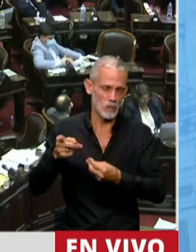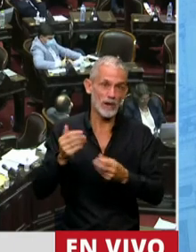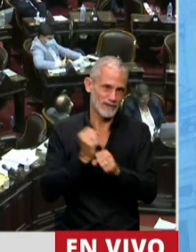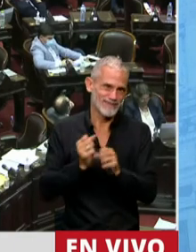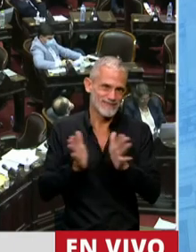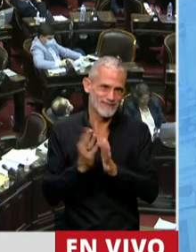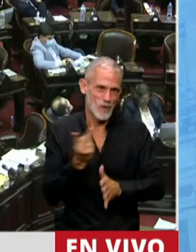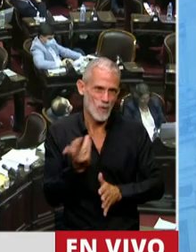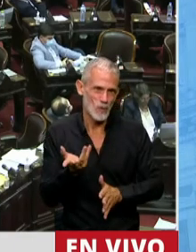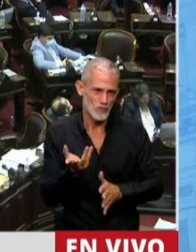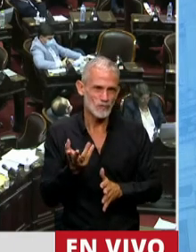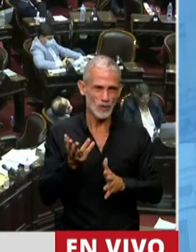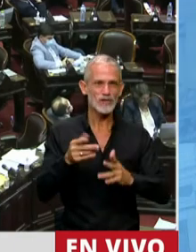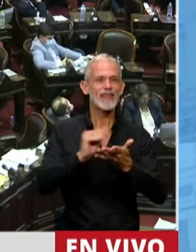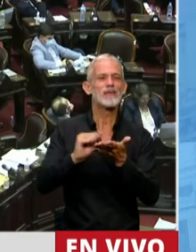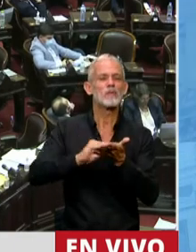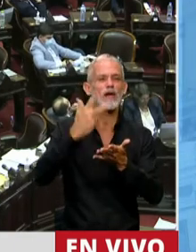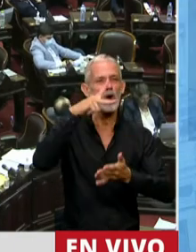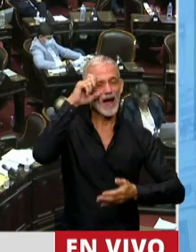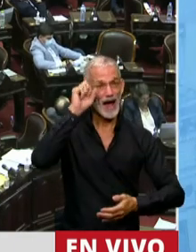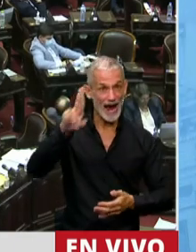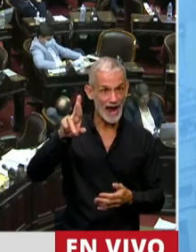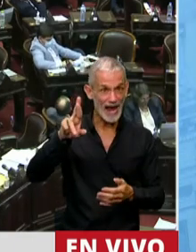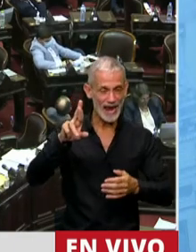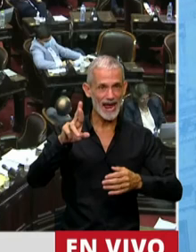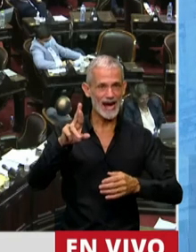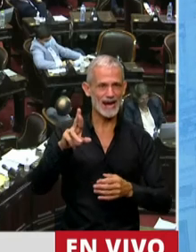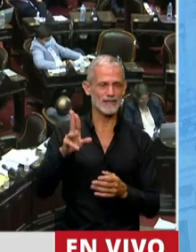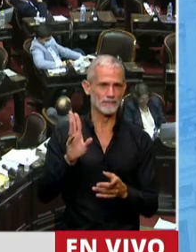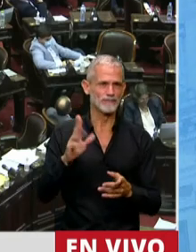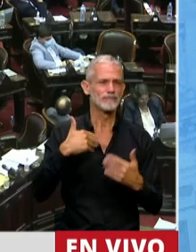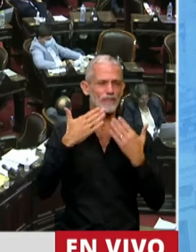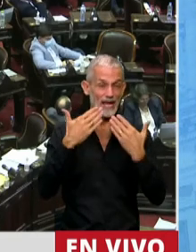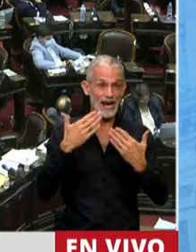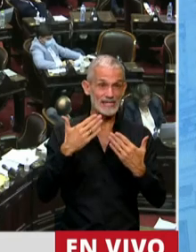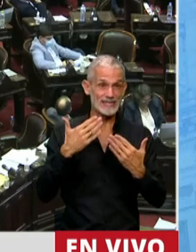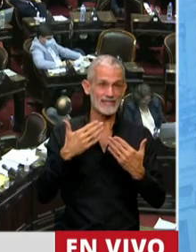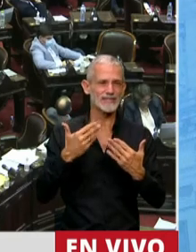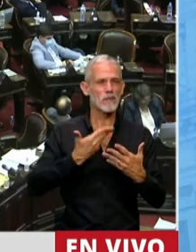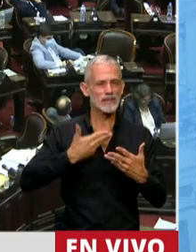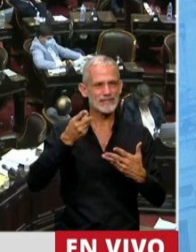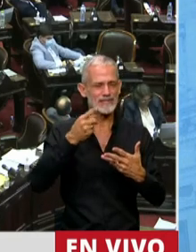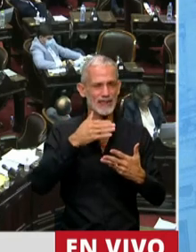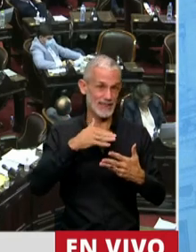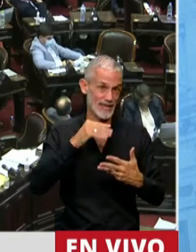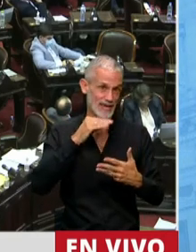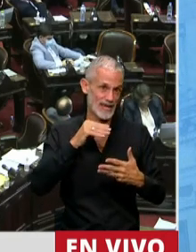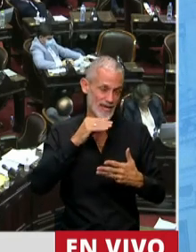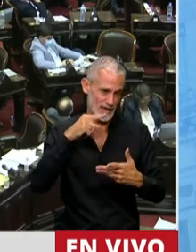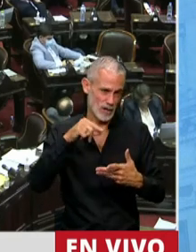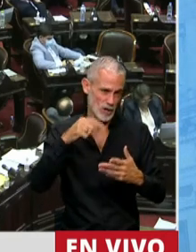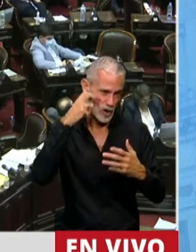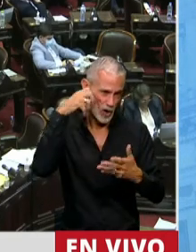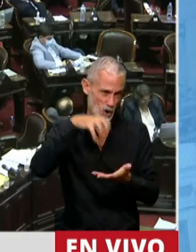trabajamos juntos, al diputado Carlos Heller. Así que le agradezco mucho, señor presidente, y que